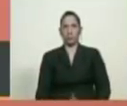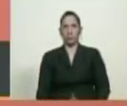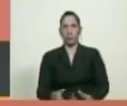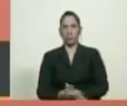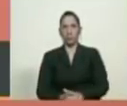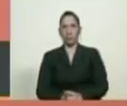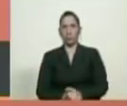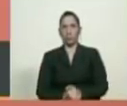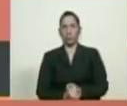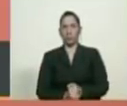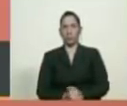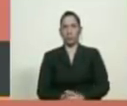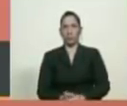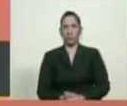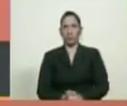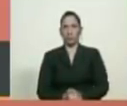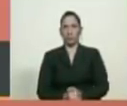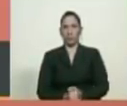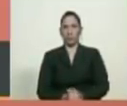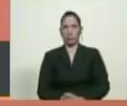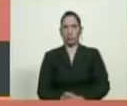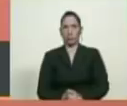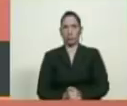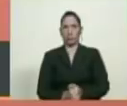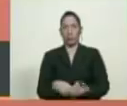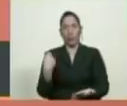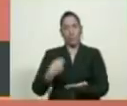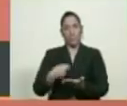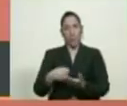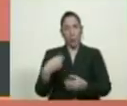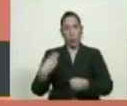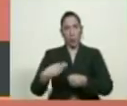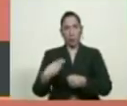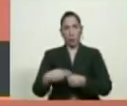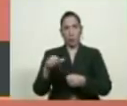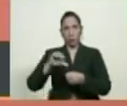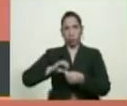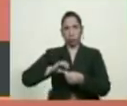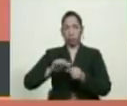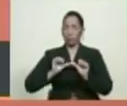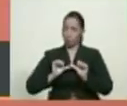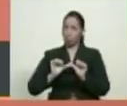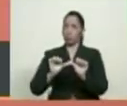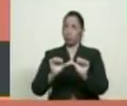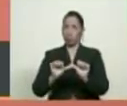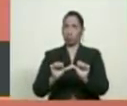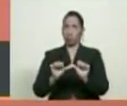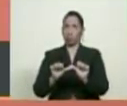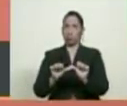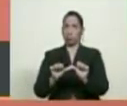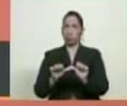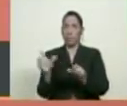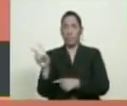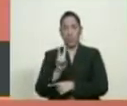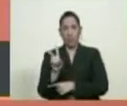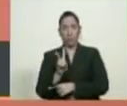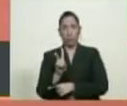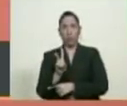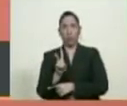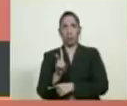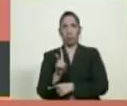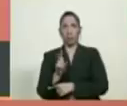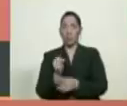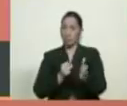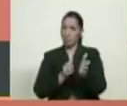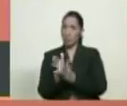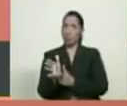tercera parte. El subsidio a la gasolina se mantiene, es decir, Venezuela tendrá la gasolina, seguirá